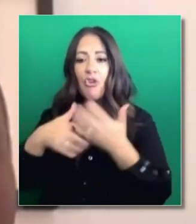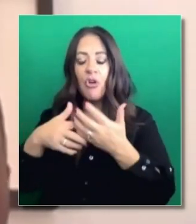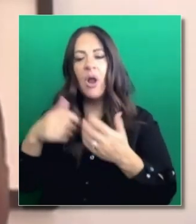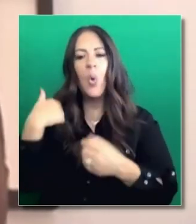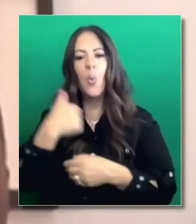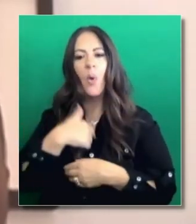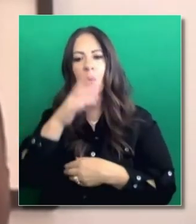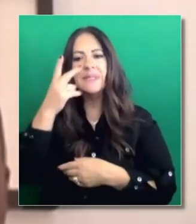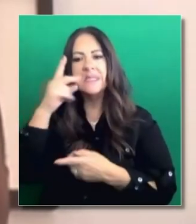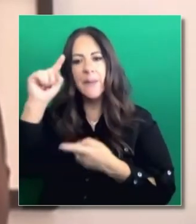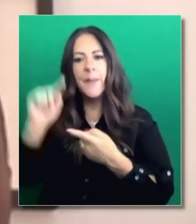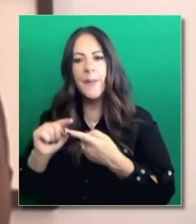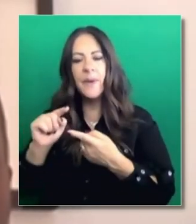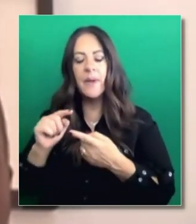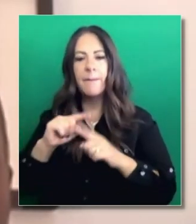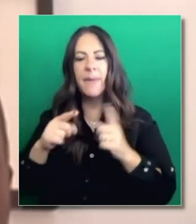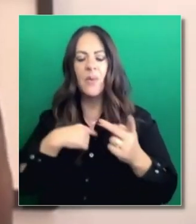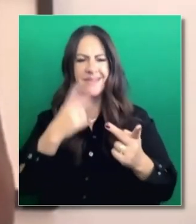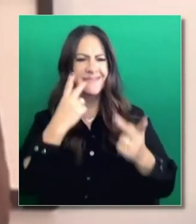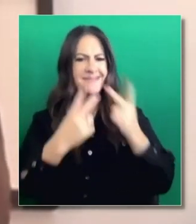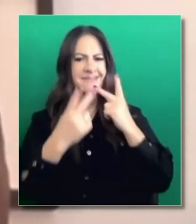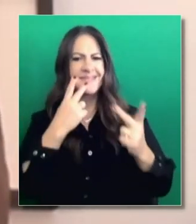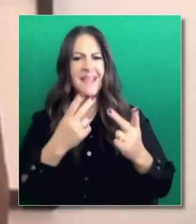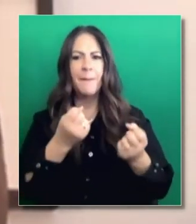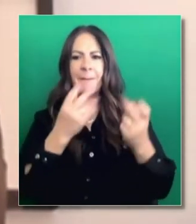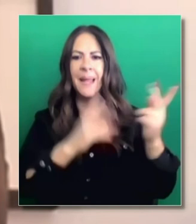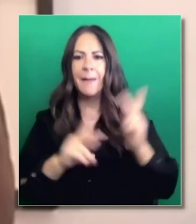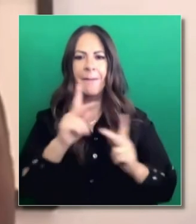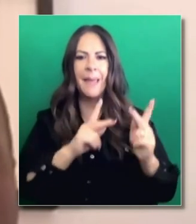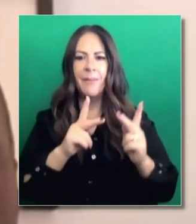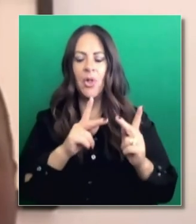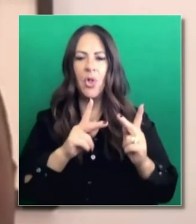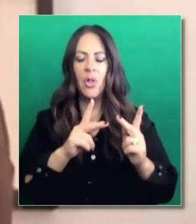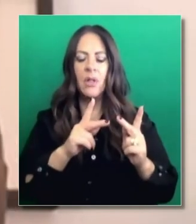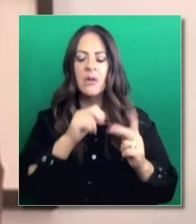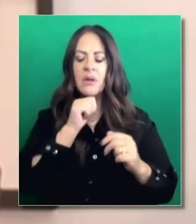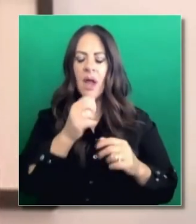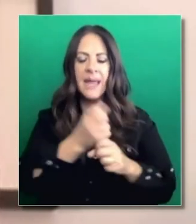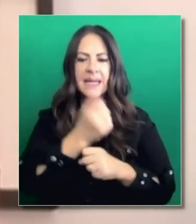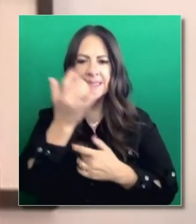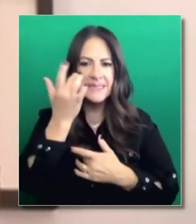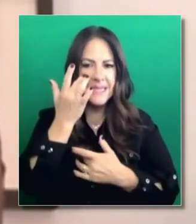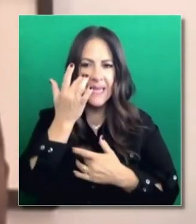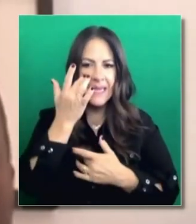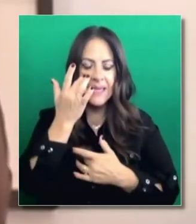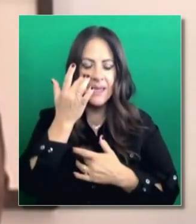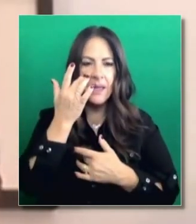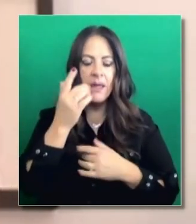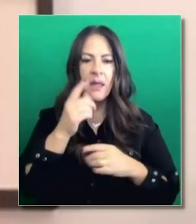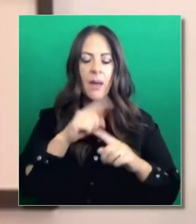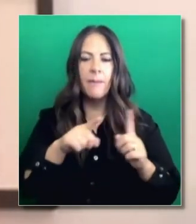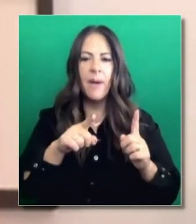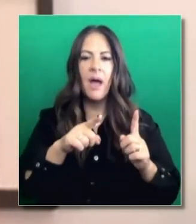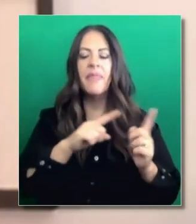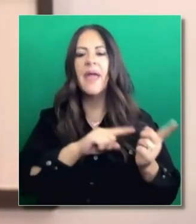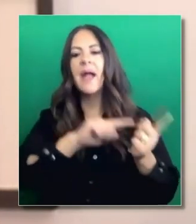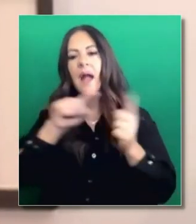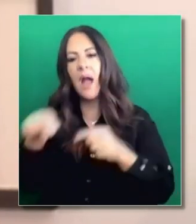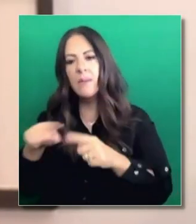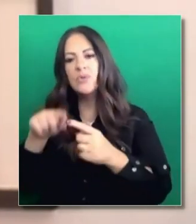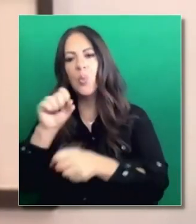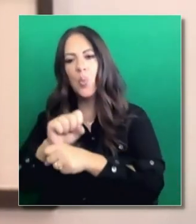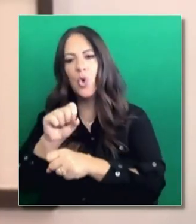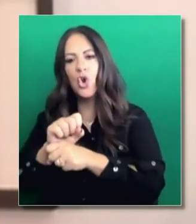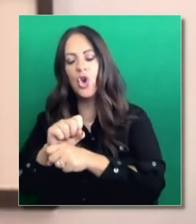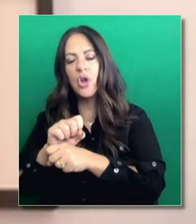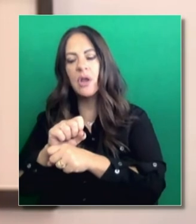para reducir la propagación. Pero hemos visto en tantos sectores que la gente no se enferma en sus trabajos, pero están llegando al